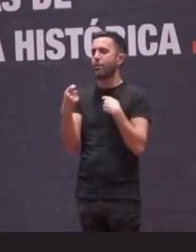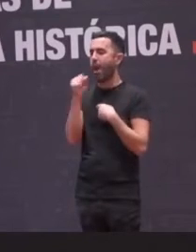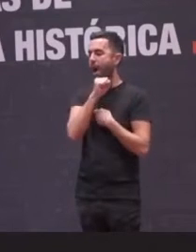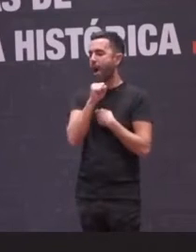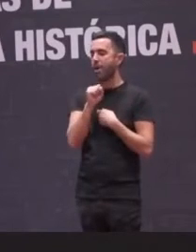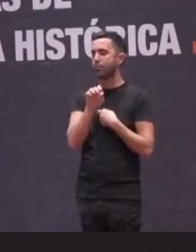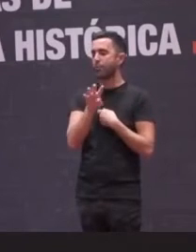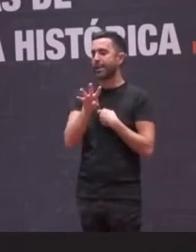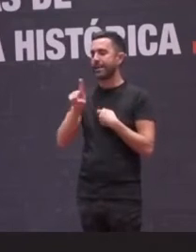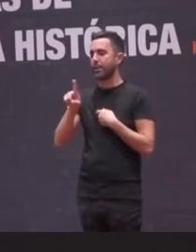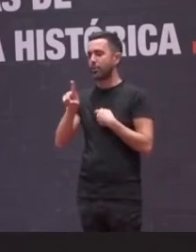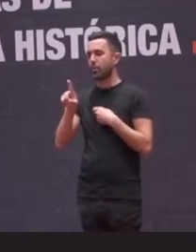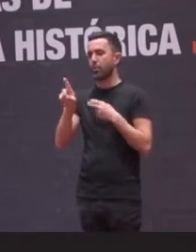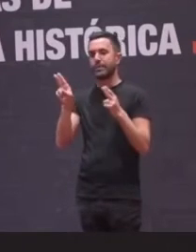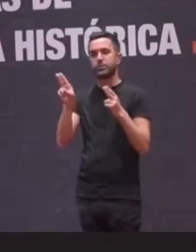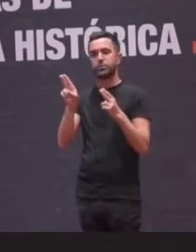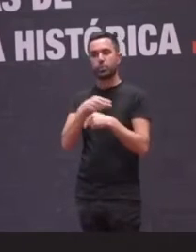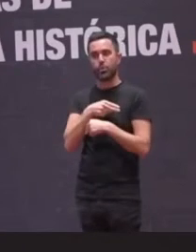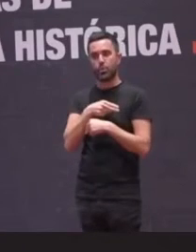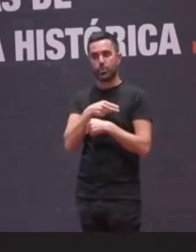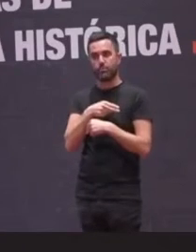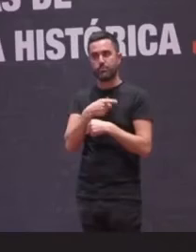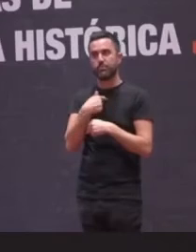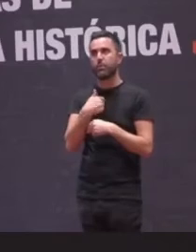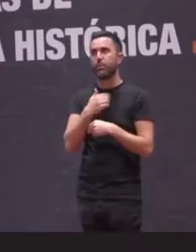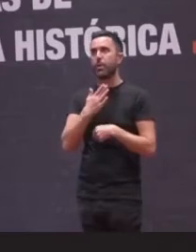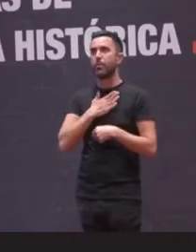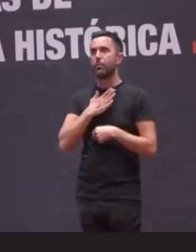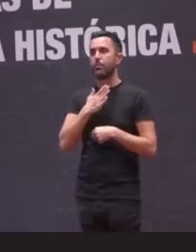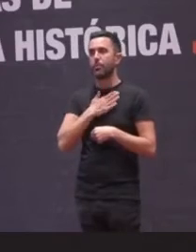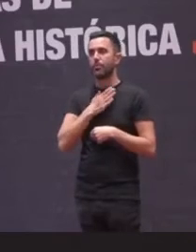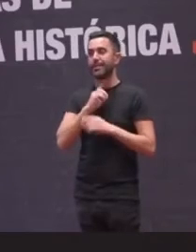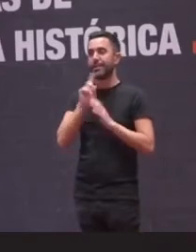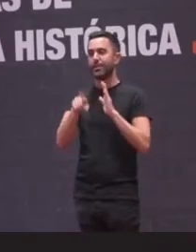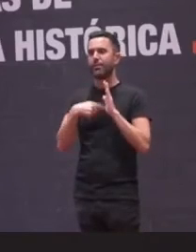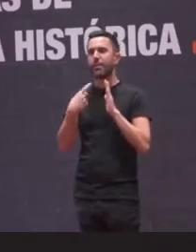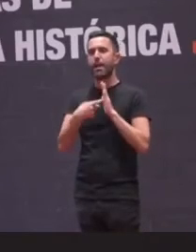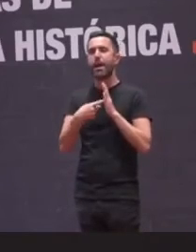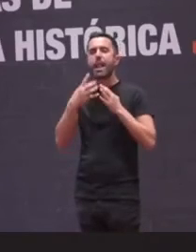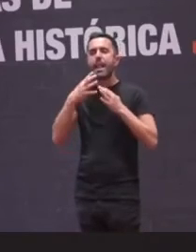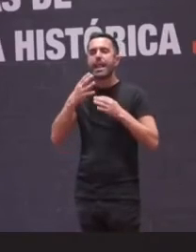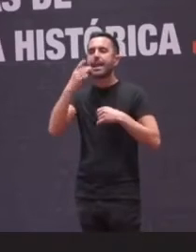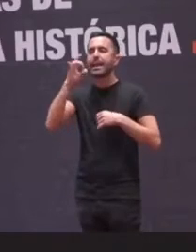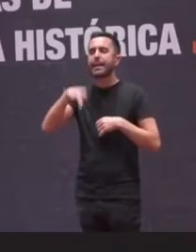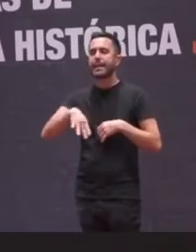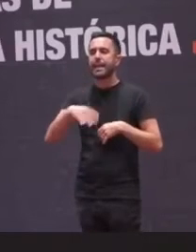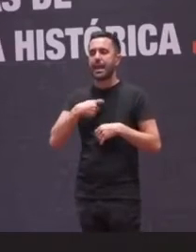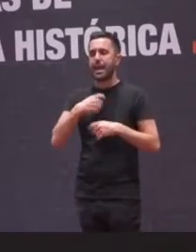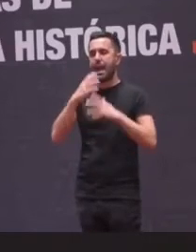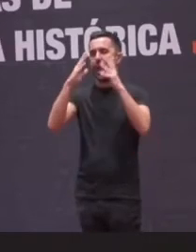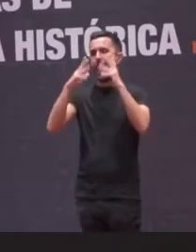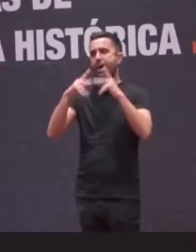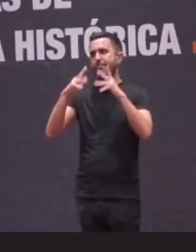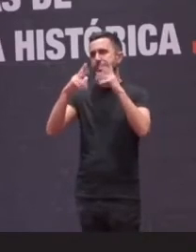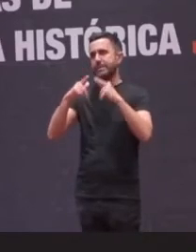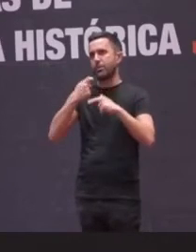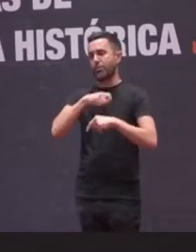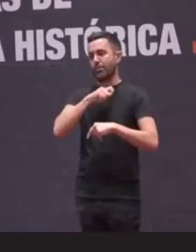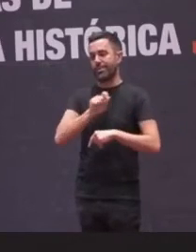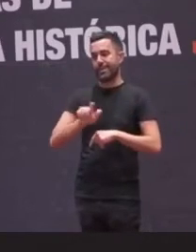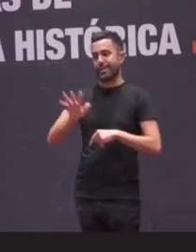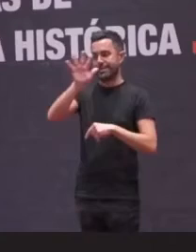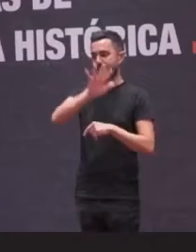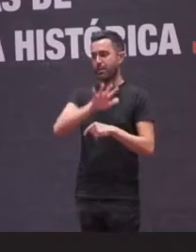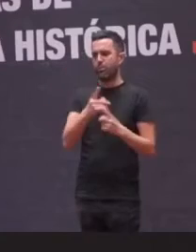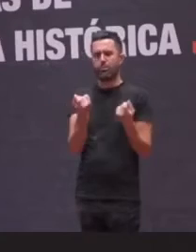41 é nulo e o propietario legítimo é a Administración do Estado. A Administración do Estado. Non se precisa, non se